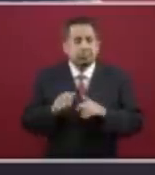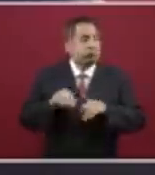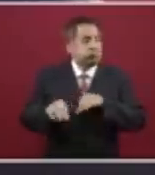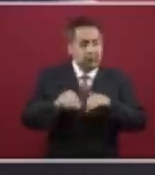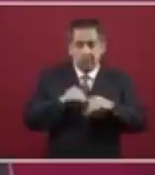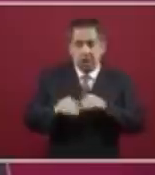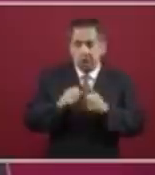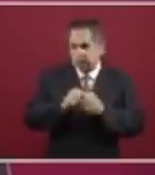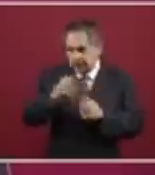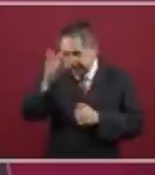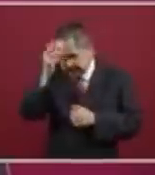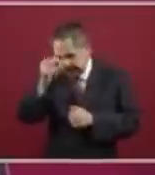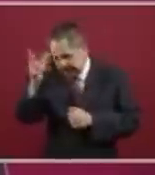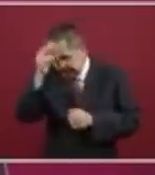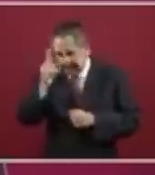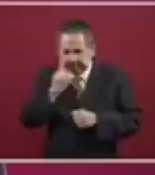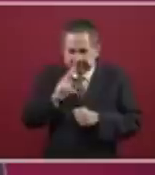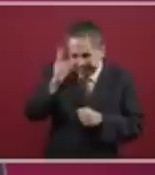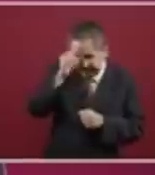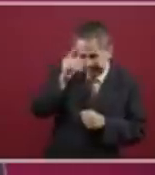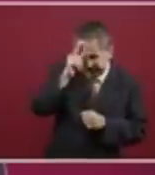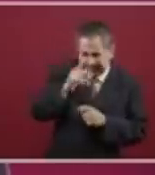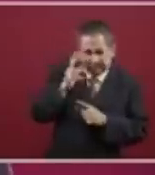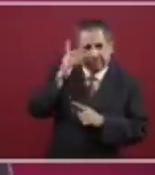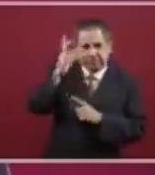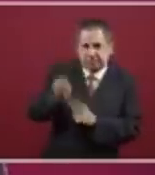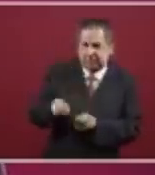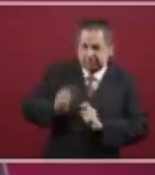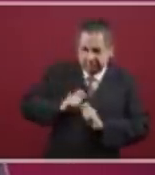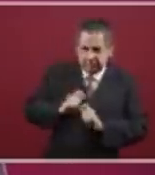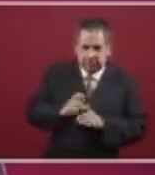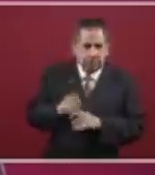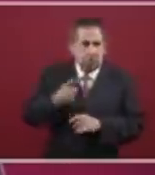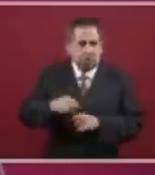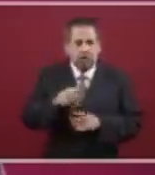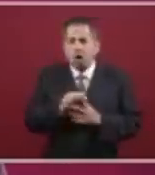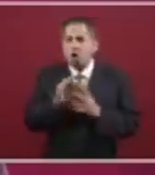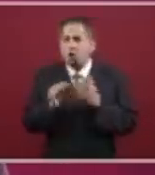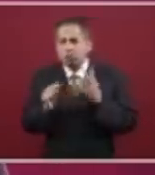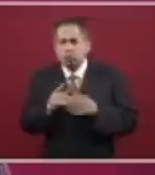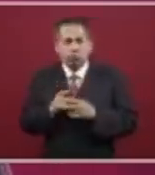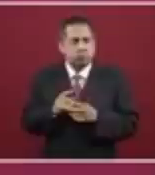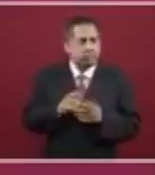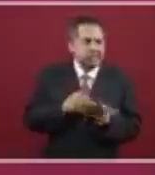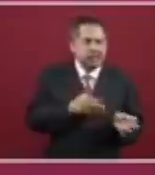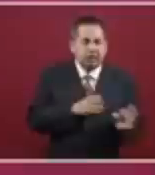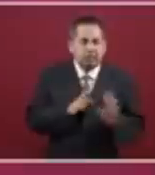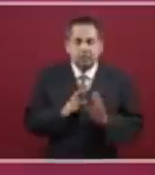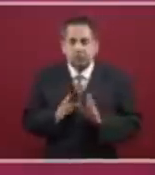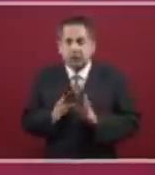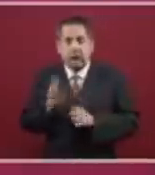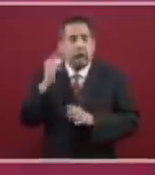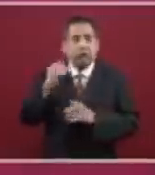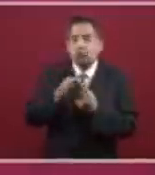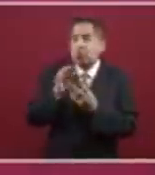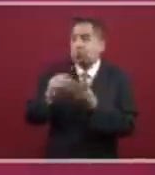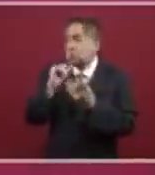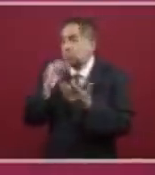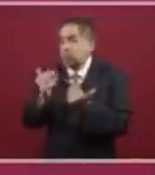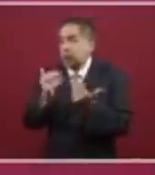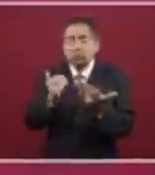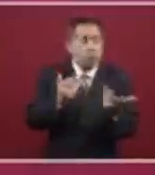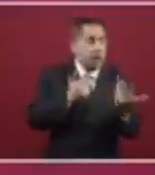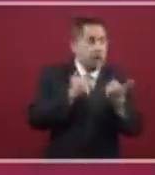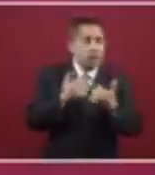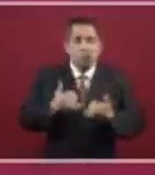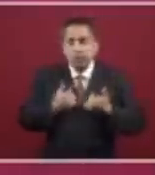trabajando como aprendices, que tienen ya opción, que tienen alternativa, que no había alternativa para